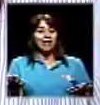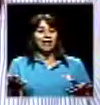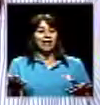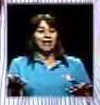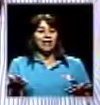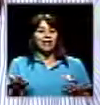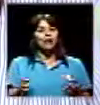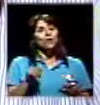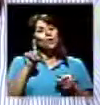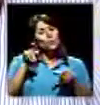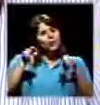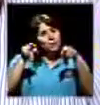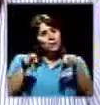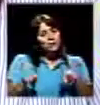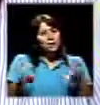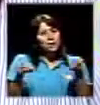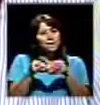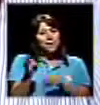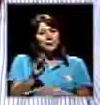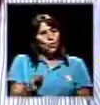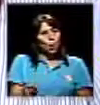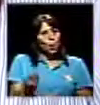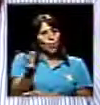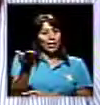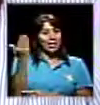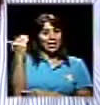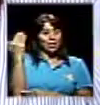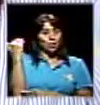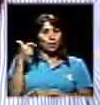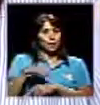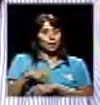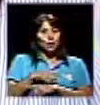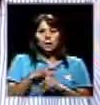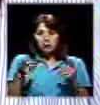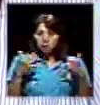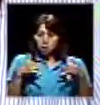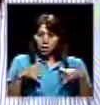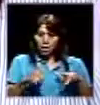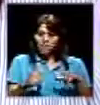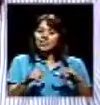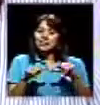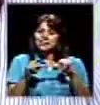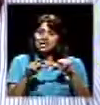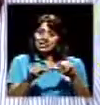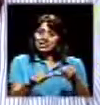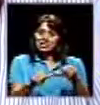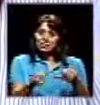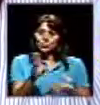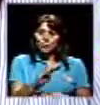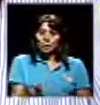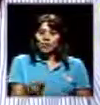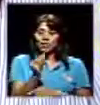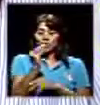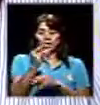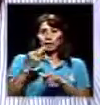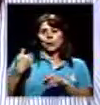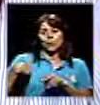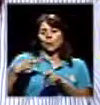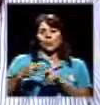alguien que era más joven entonces, pero que sigue siendo bastante joven, Pablo Sloan,